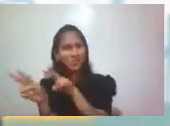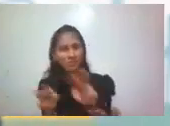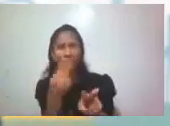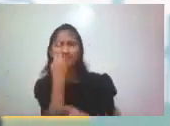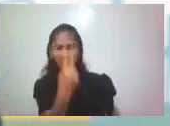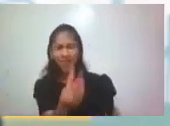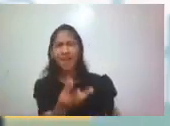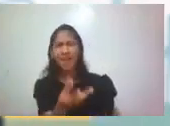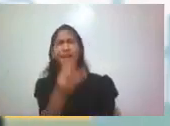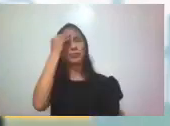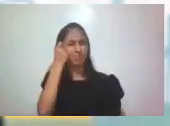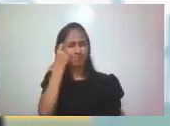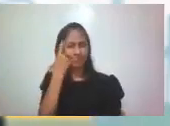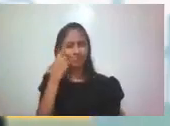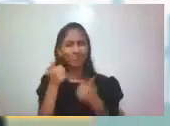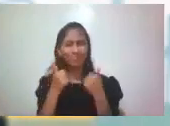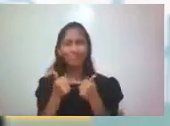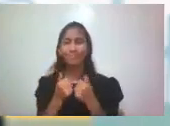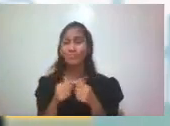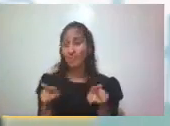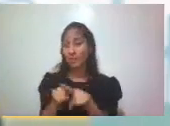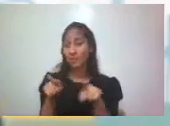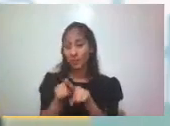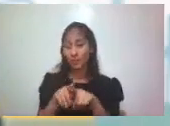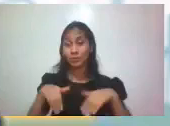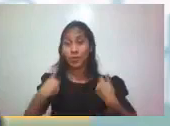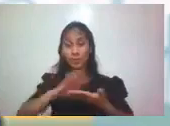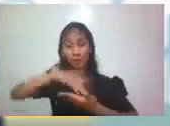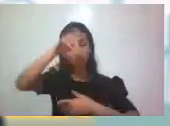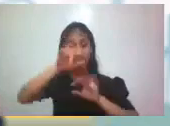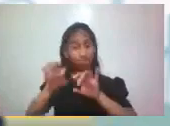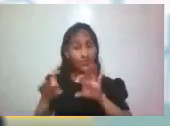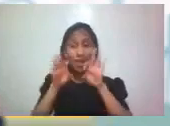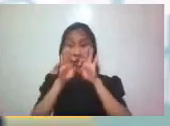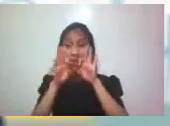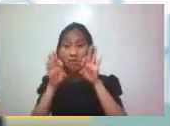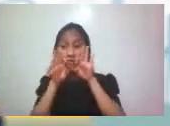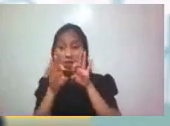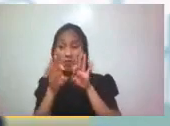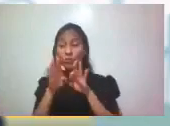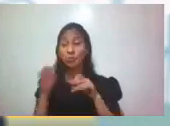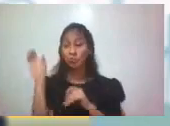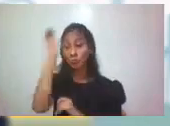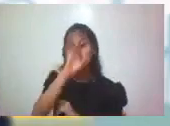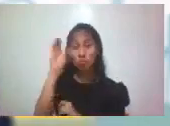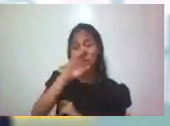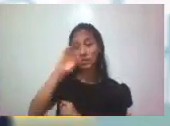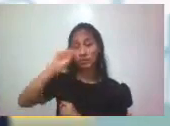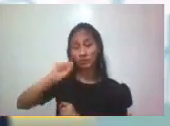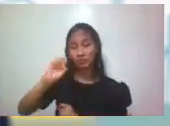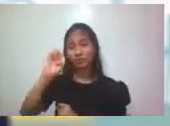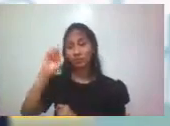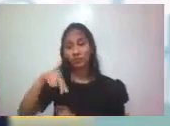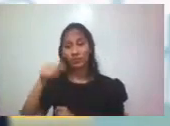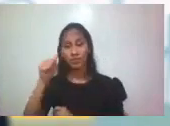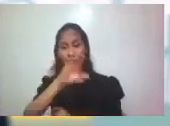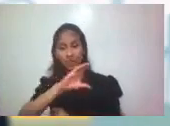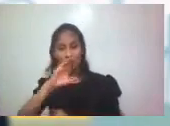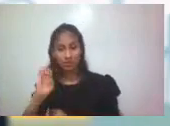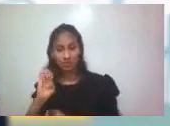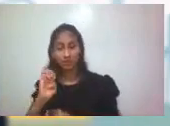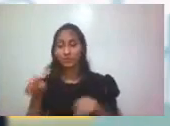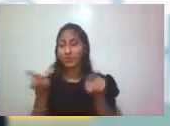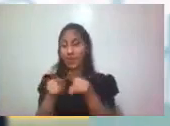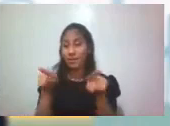y de interés. Pueden encontrarnos como SENACE Perú en Facebook, Twitter, Instagram, LinkedIn y YouTube. Y además,